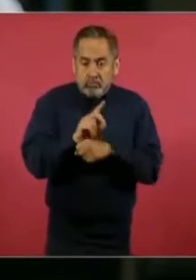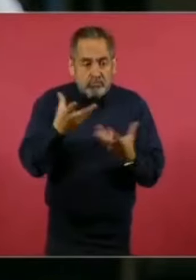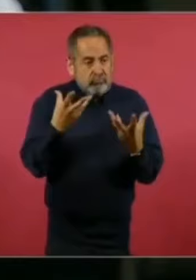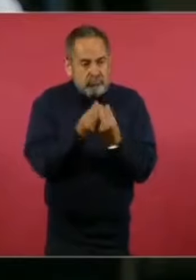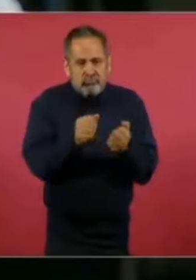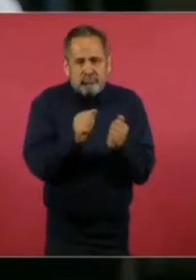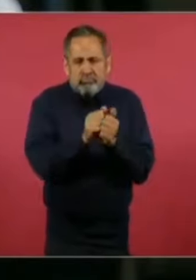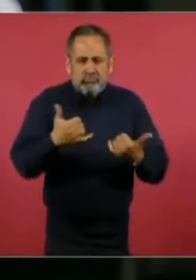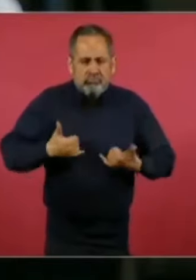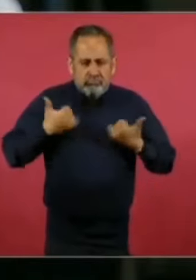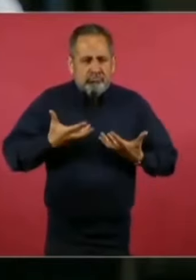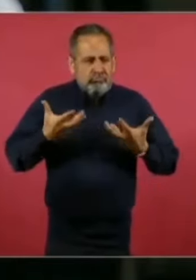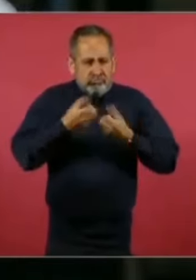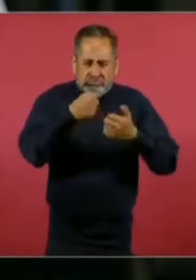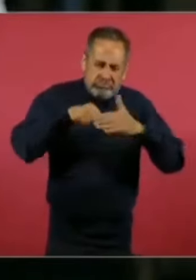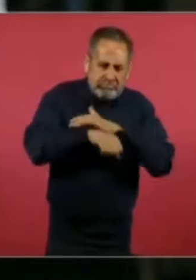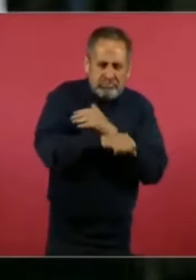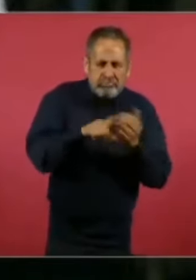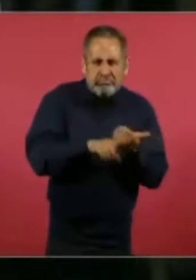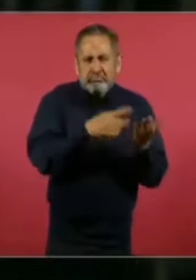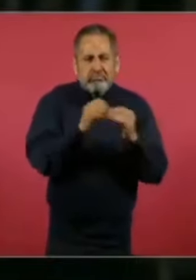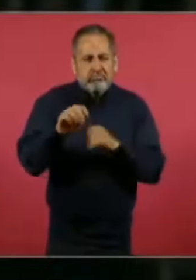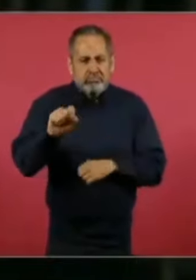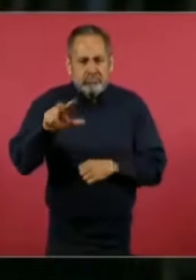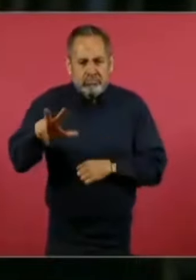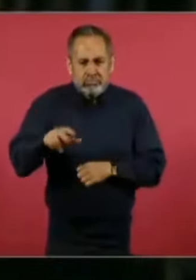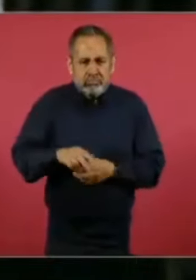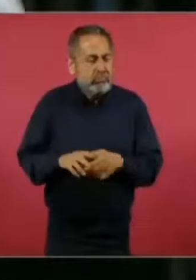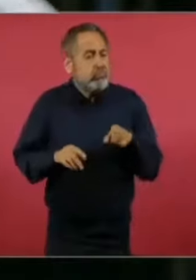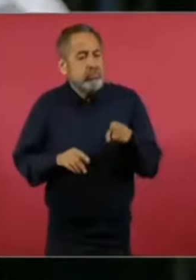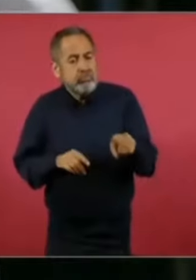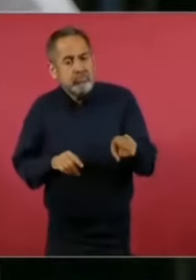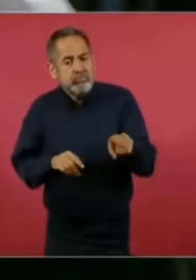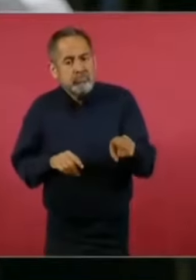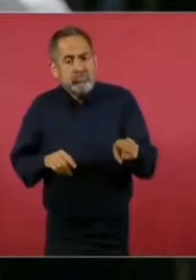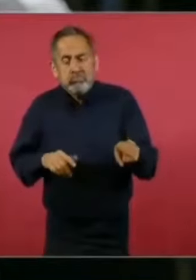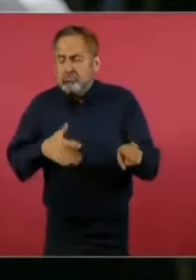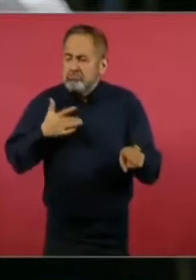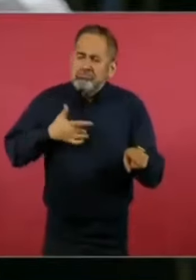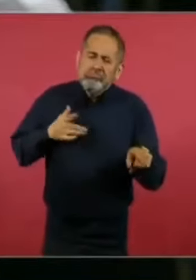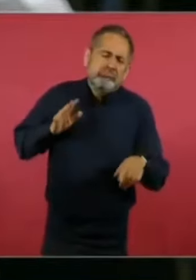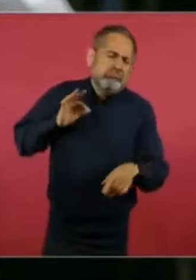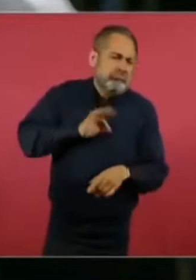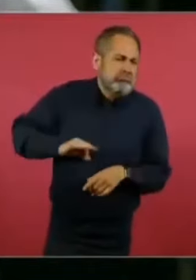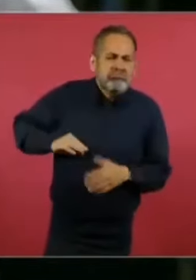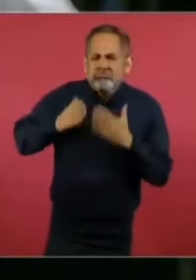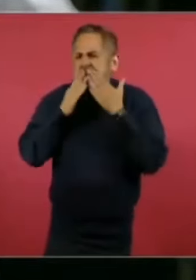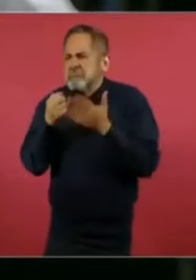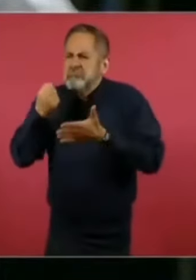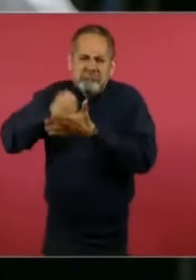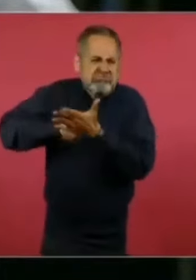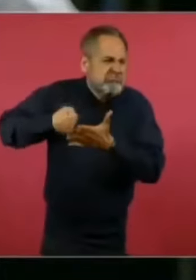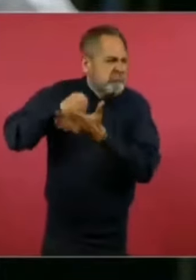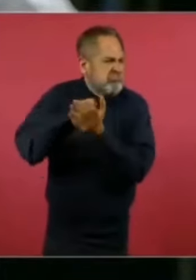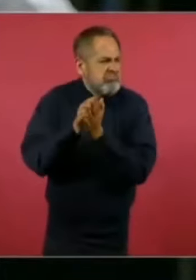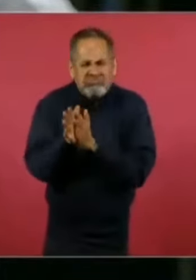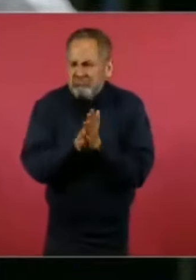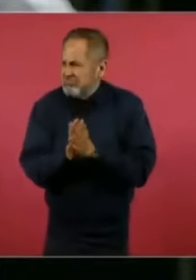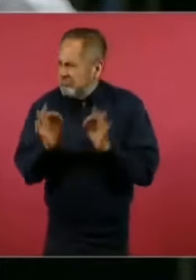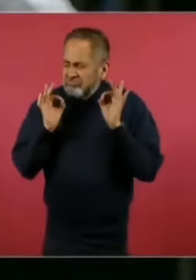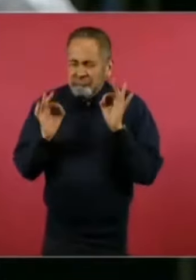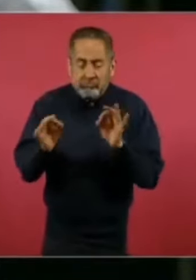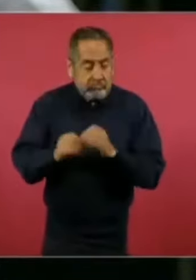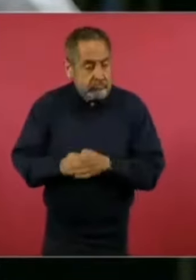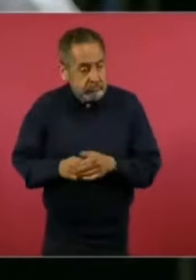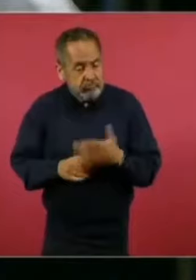detenidos por el movimiento de 68 y contaba que estaba feliz porque el movimiento era un gran movimiento. Tuvo un amigo